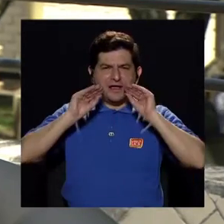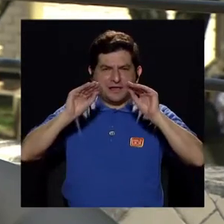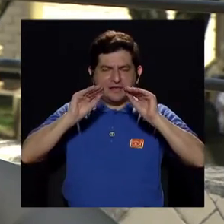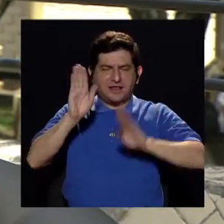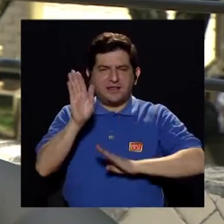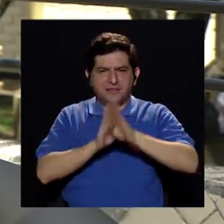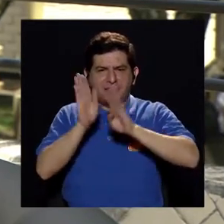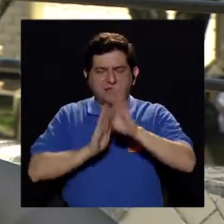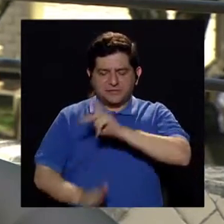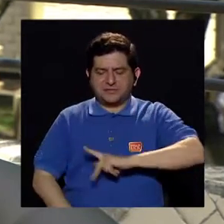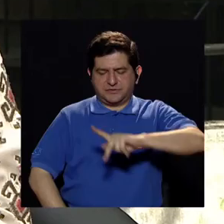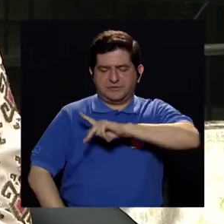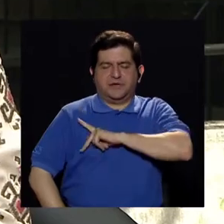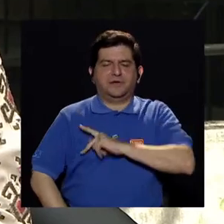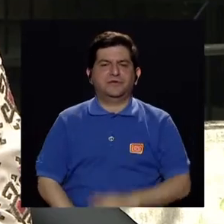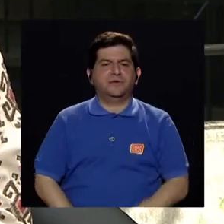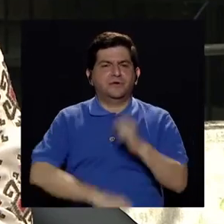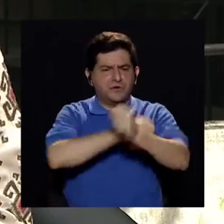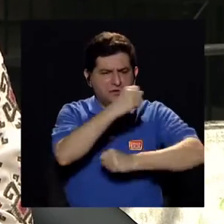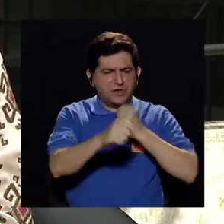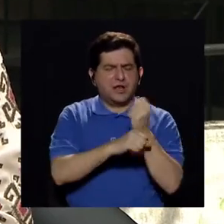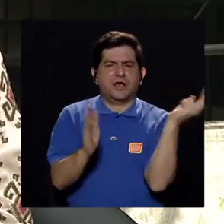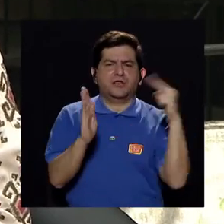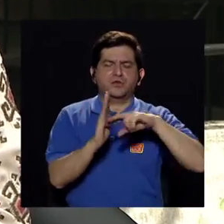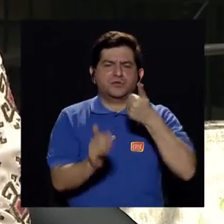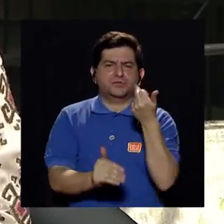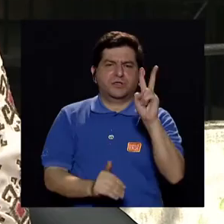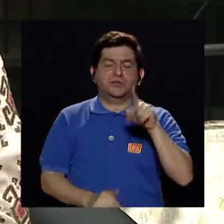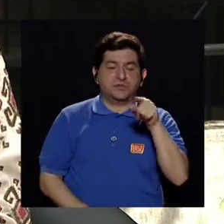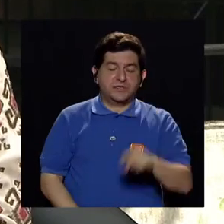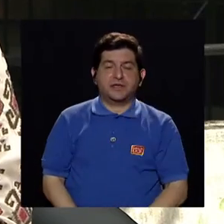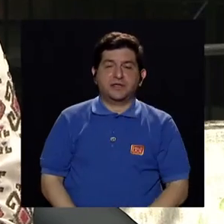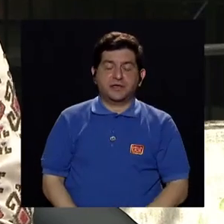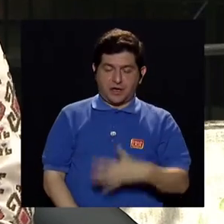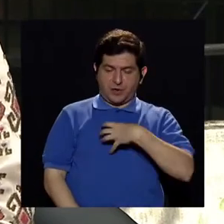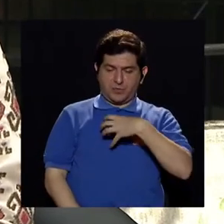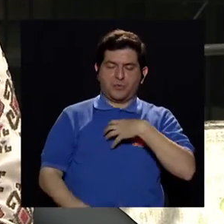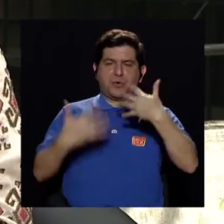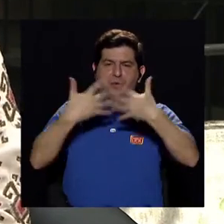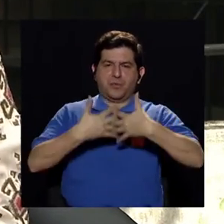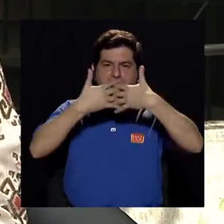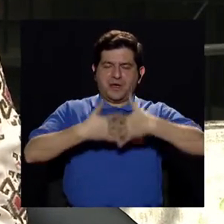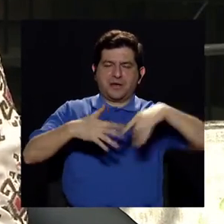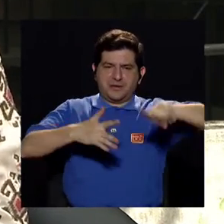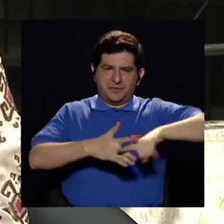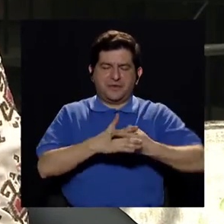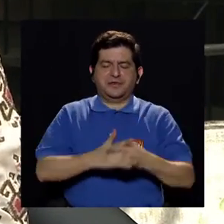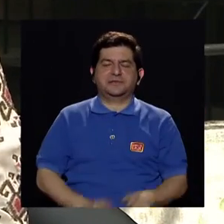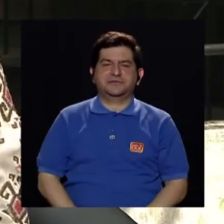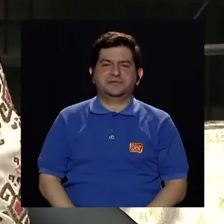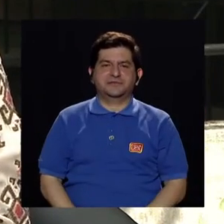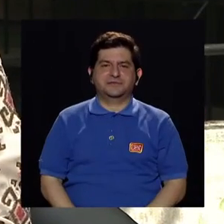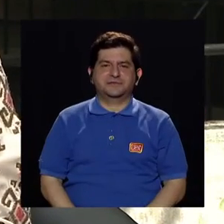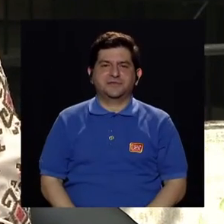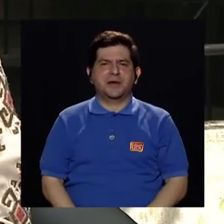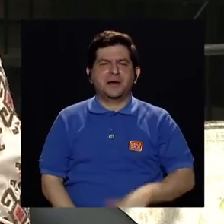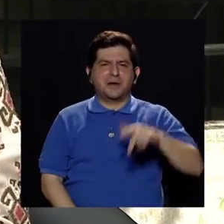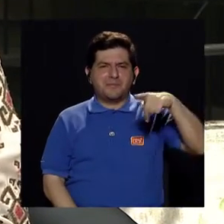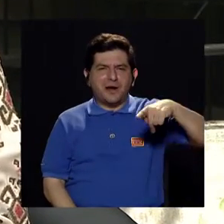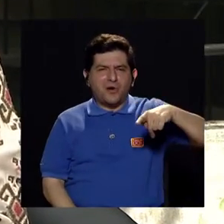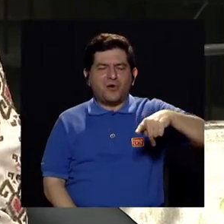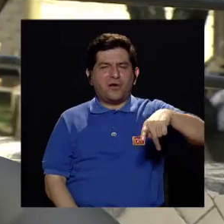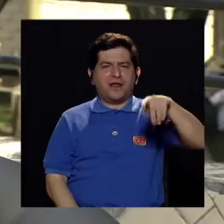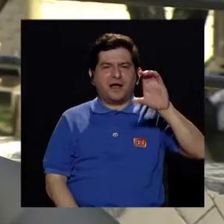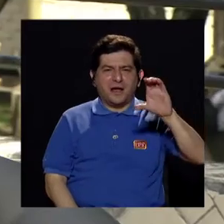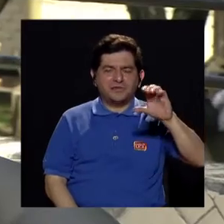de desarrollo personal, y desde el año 2012 inició su propia compañía, Paola Castro Coaching, así se